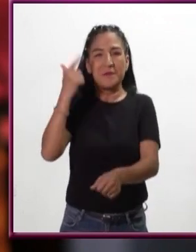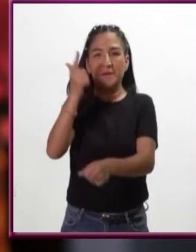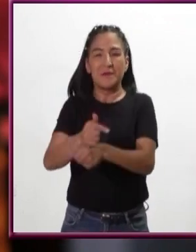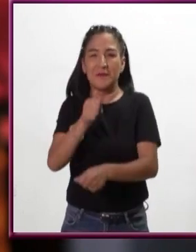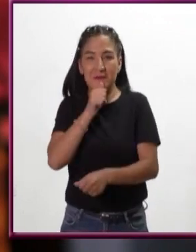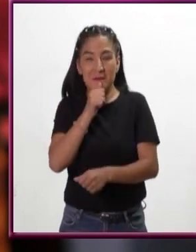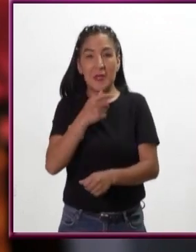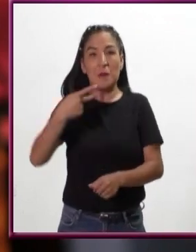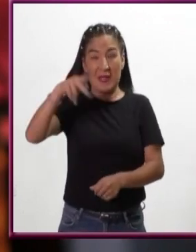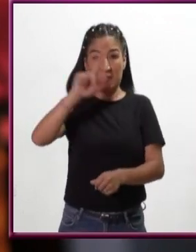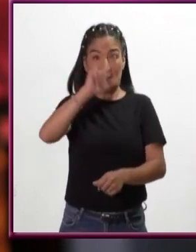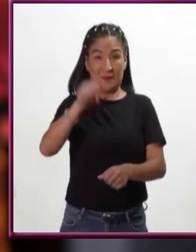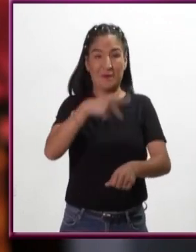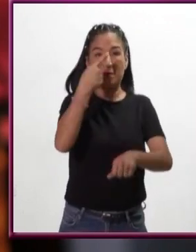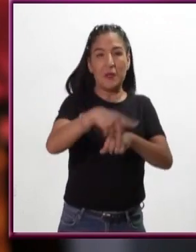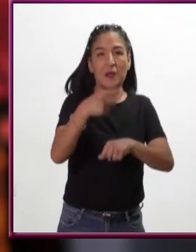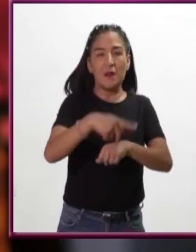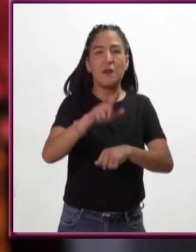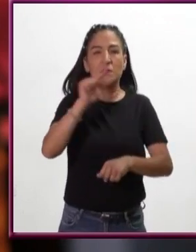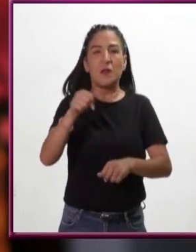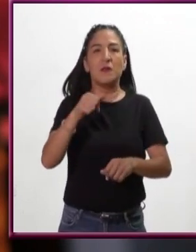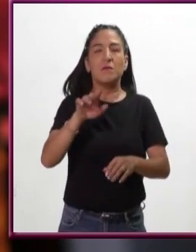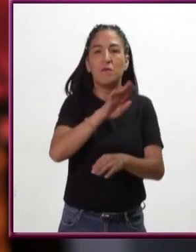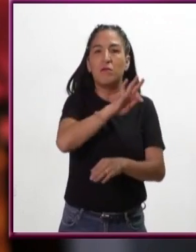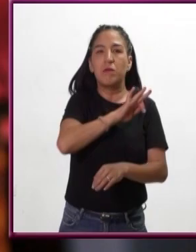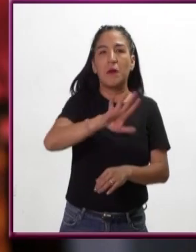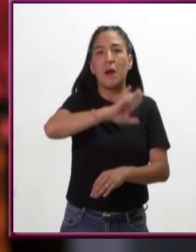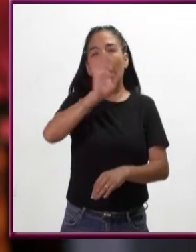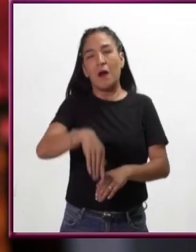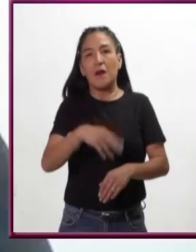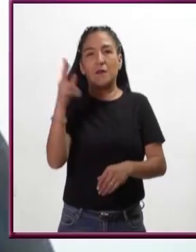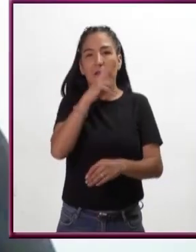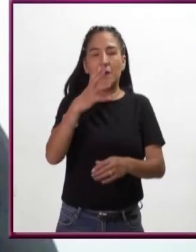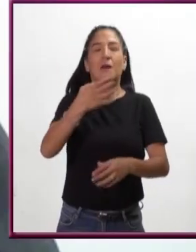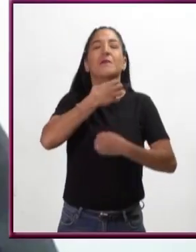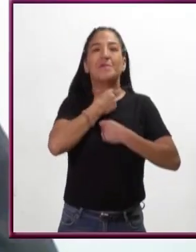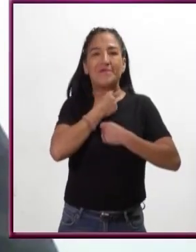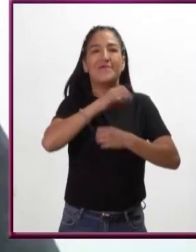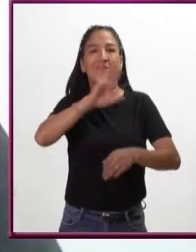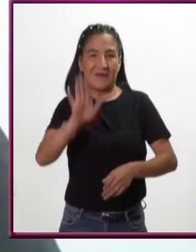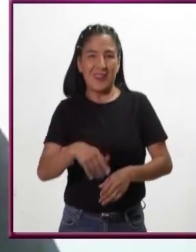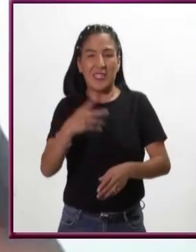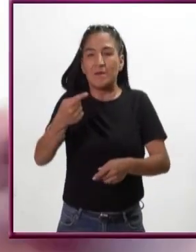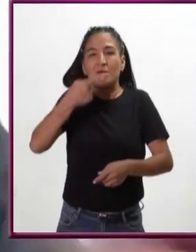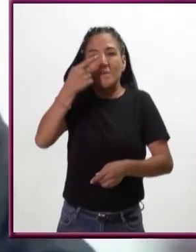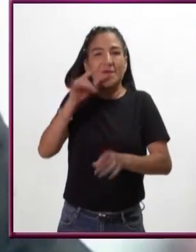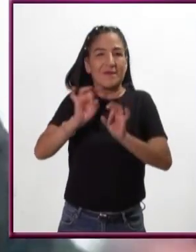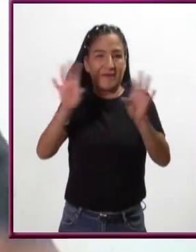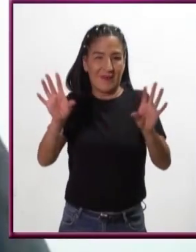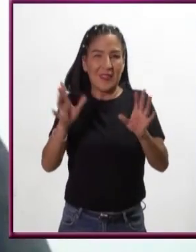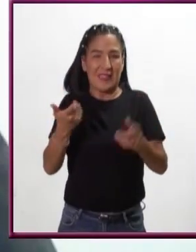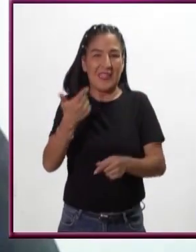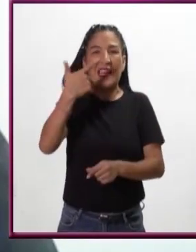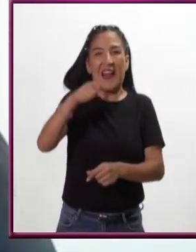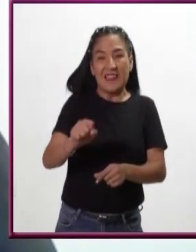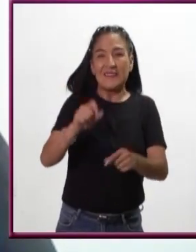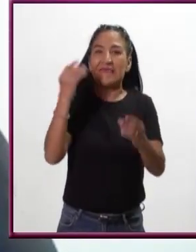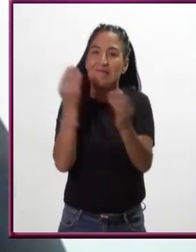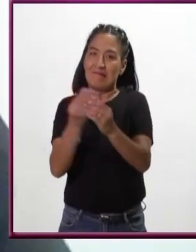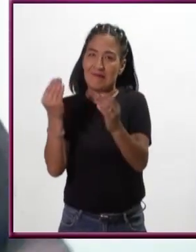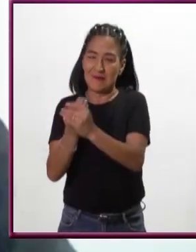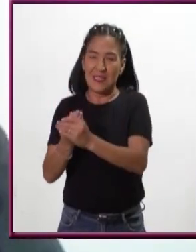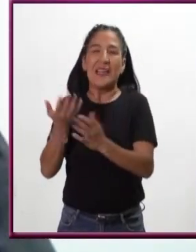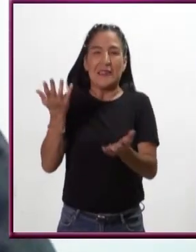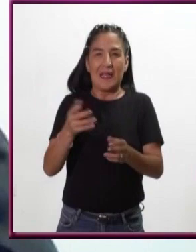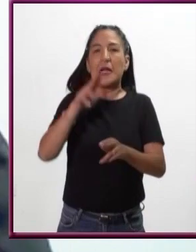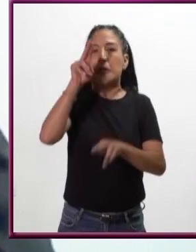detecto. Pero se vuelven peligrosos porque uno puede morir asfixiado allá adentro. Es muy importante detectar los niveles de ciertos gases.